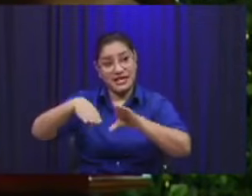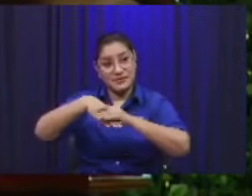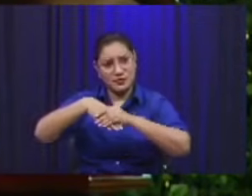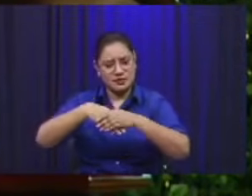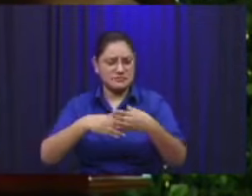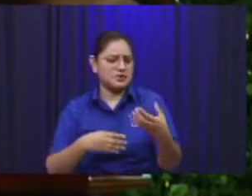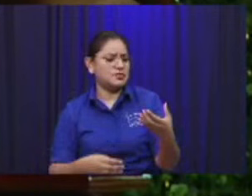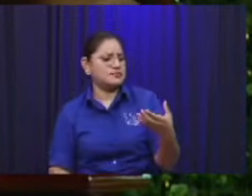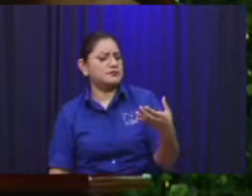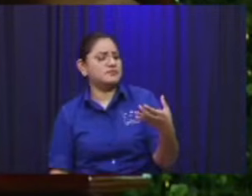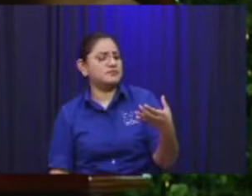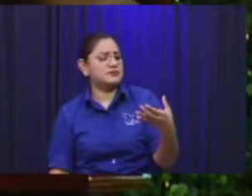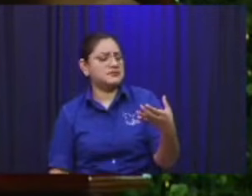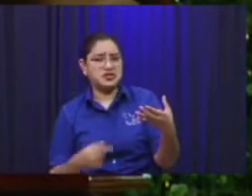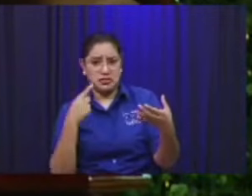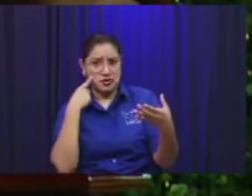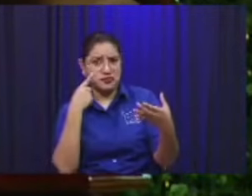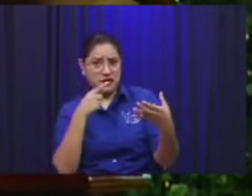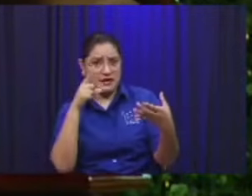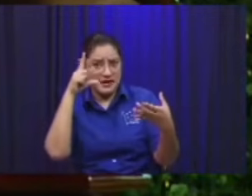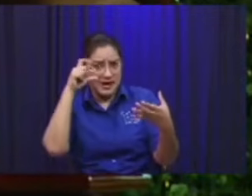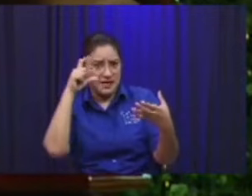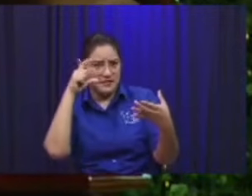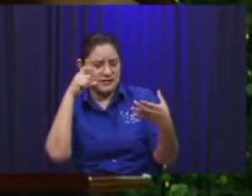mandó una foto